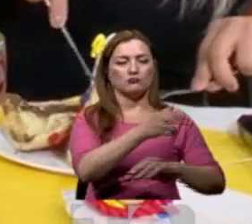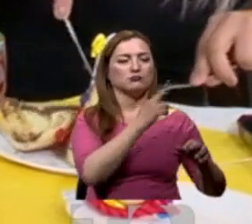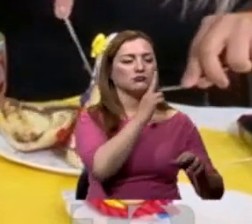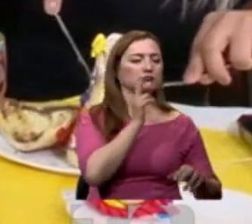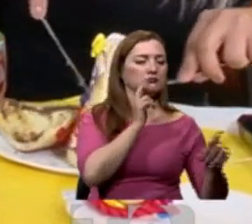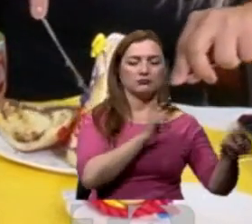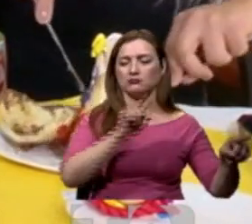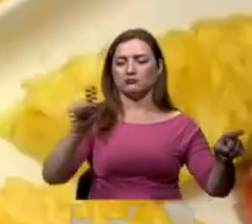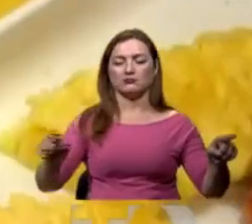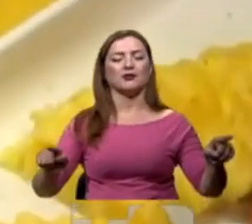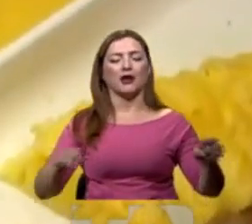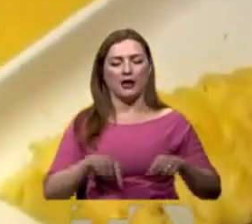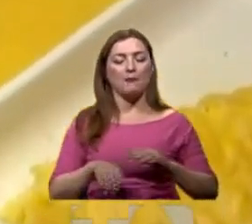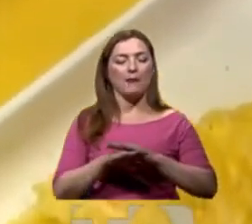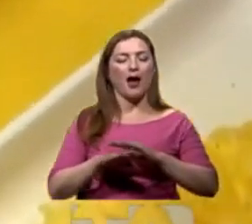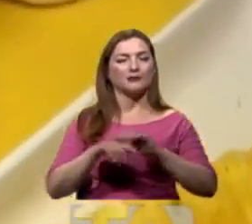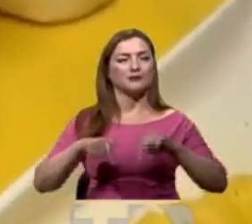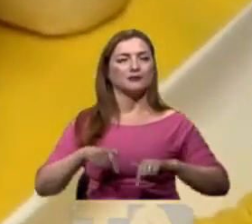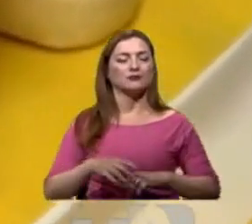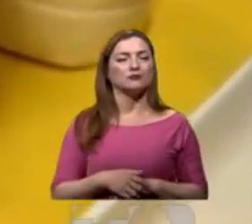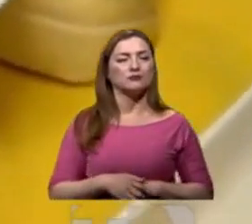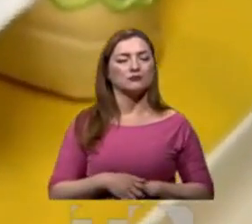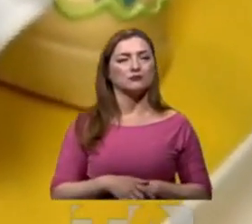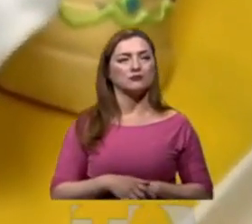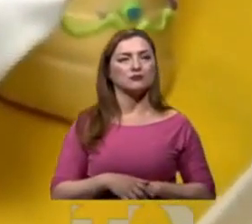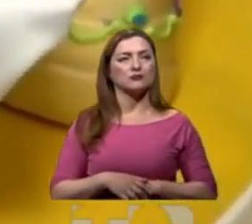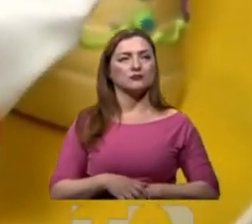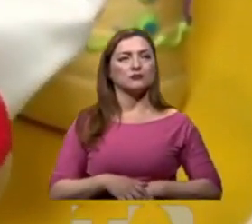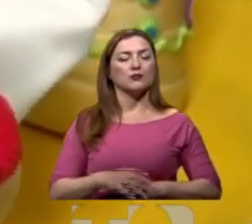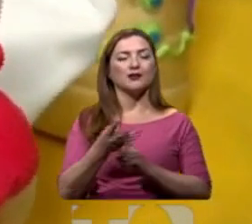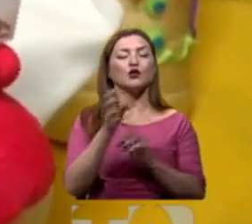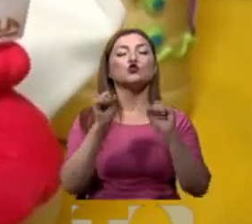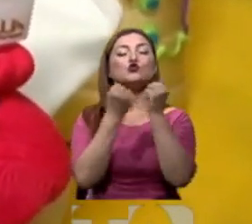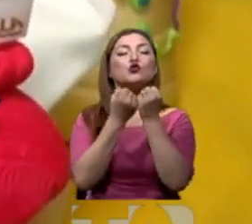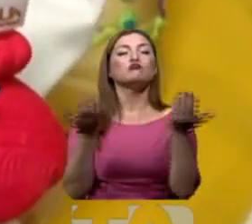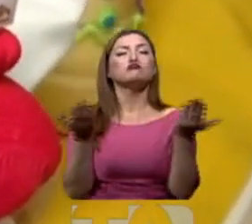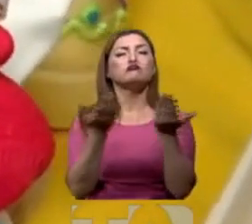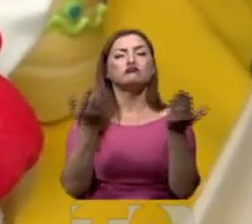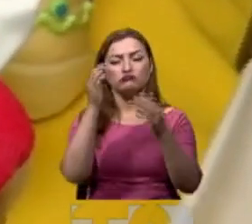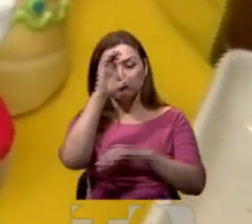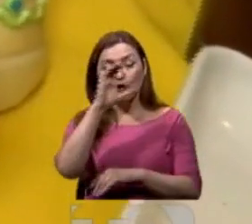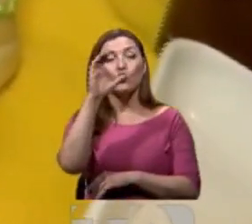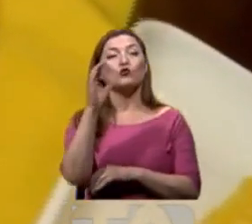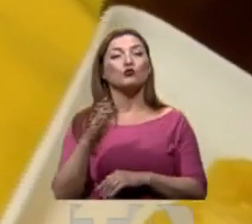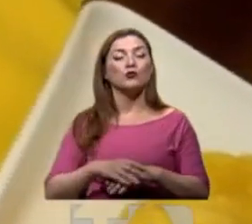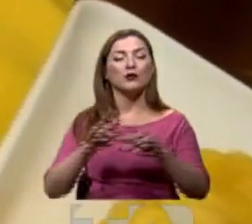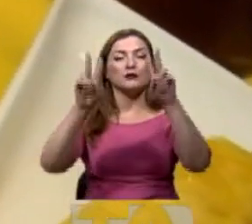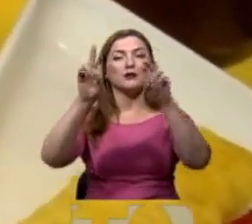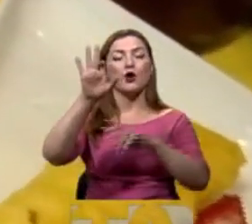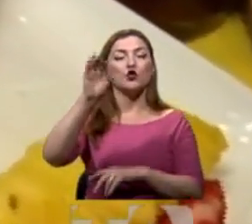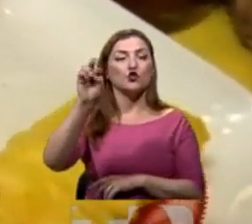esa nuestra planta base aquí. Okay. Sí. ¿Cuáles son las redes sociales donde la ciudadanía los puede encontrar? En La Tortilla, restaurante La Tortilla, mesón